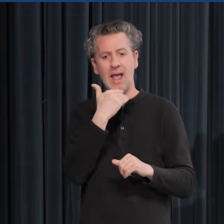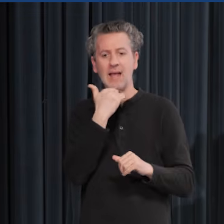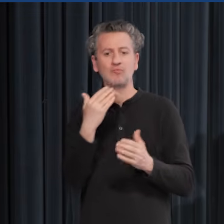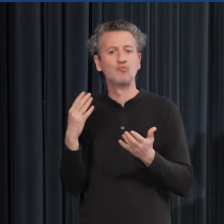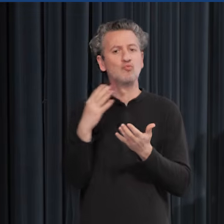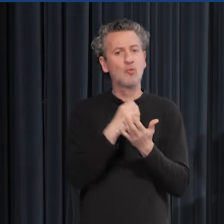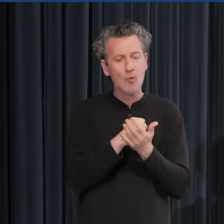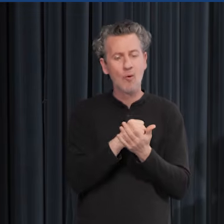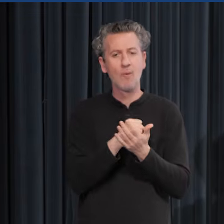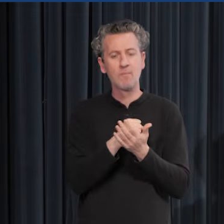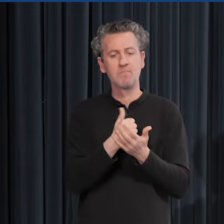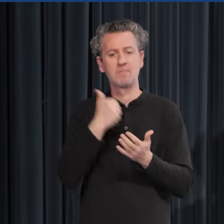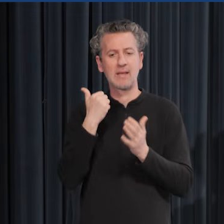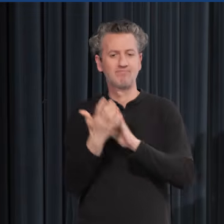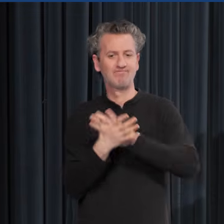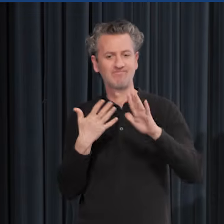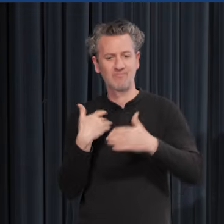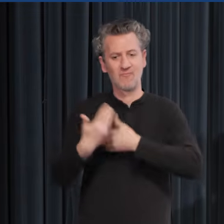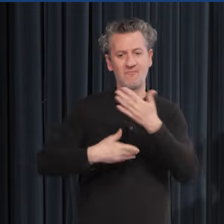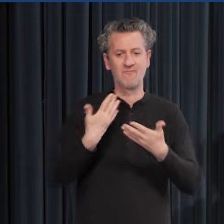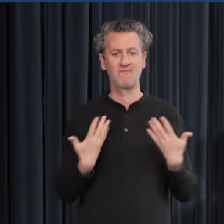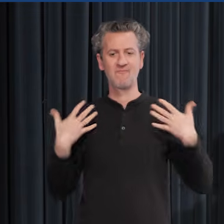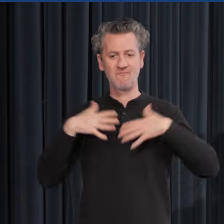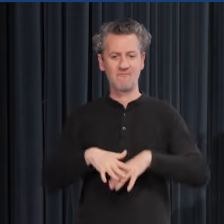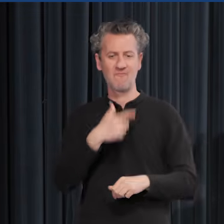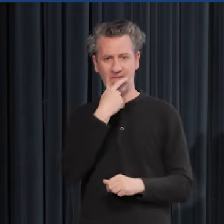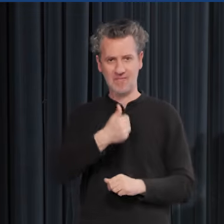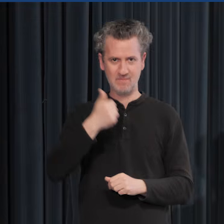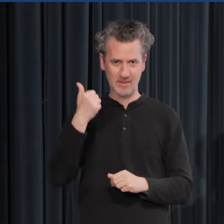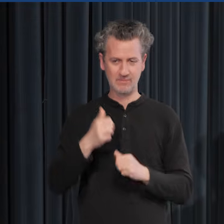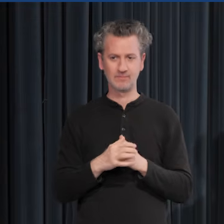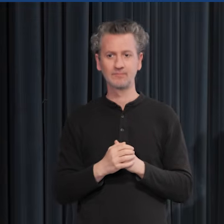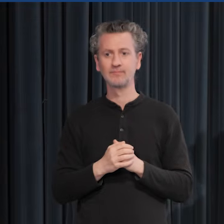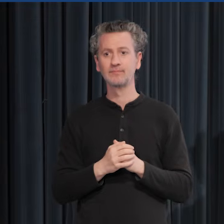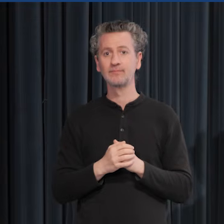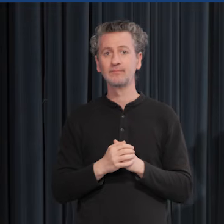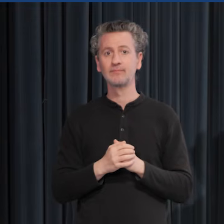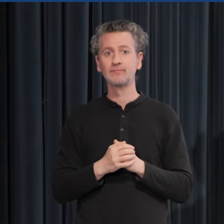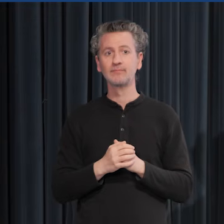mucho más fluido y que sea mucho más fácil. Sin